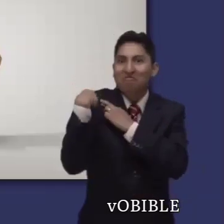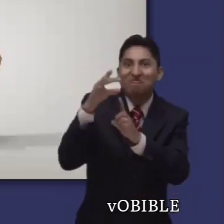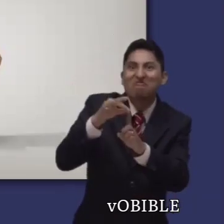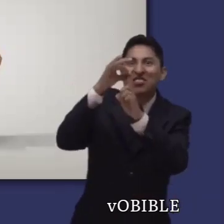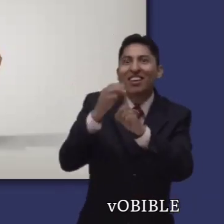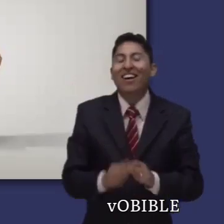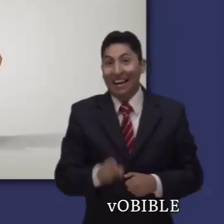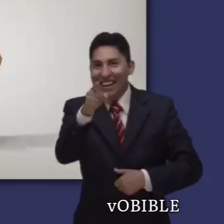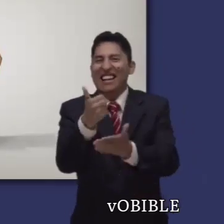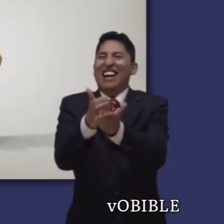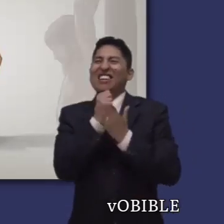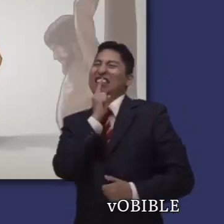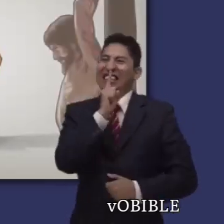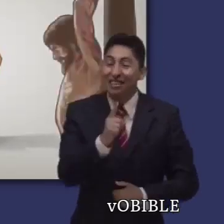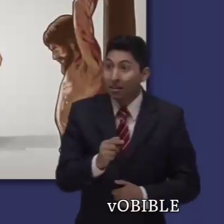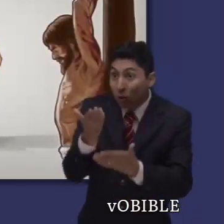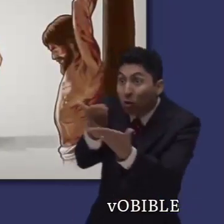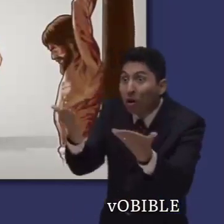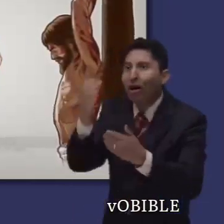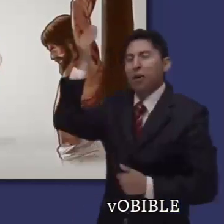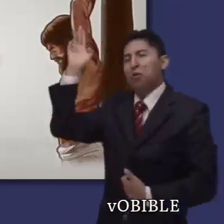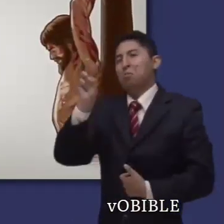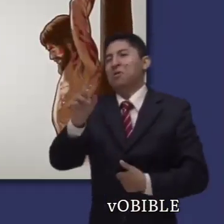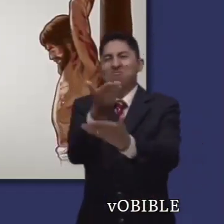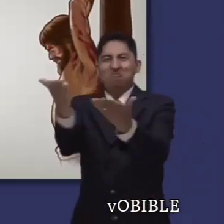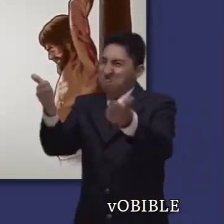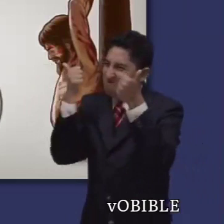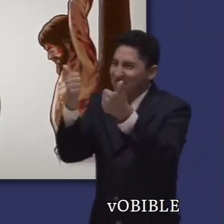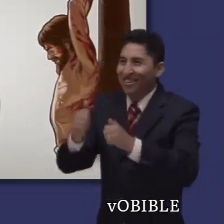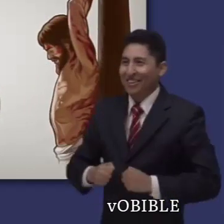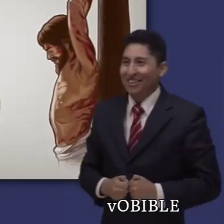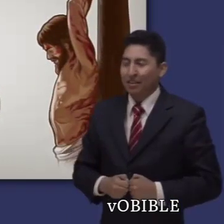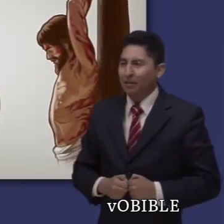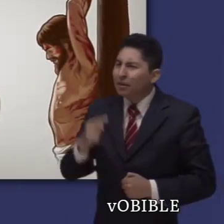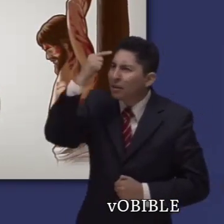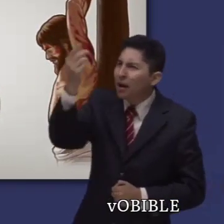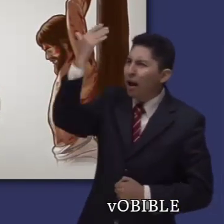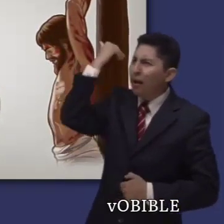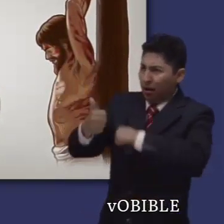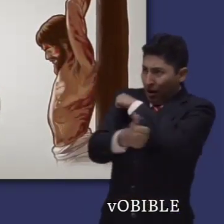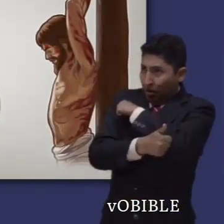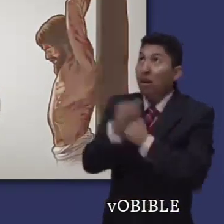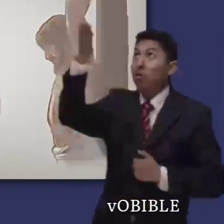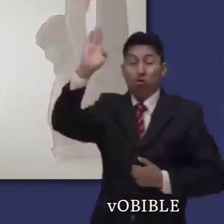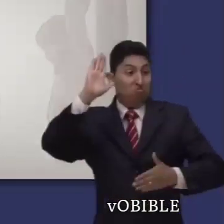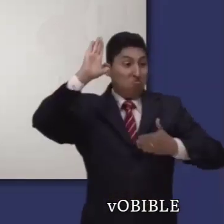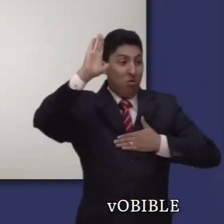que la ley es un tutor que conduce al Cristo. Para ser considerado justo, hay que tener fe en Jesús.